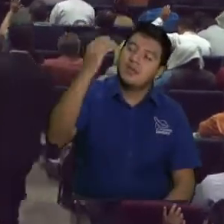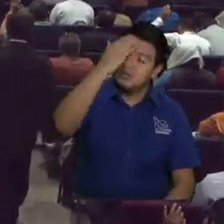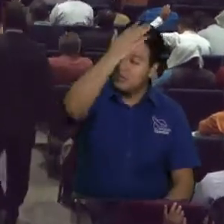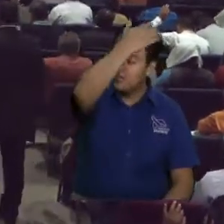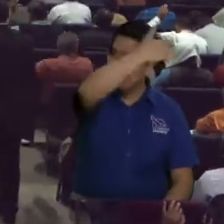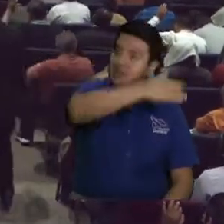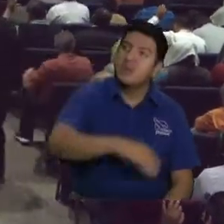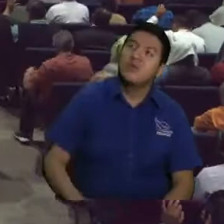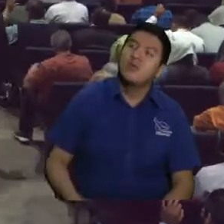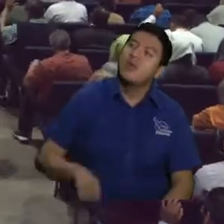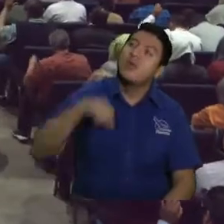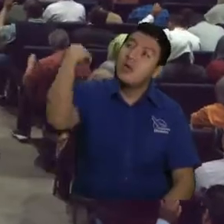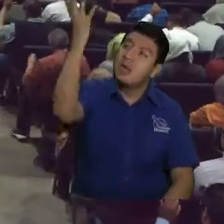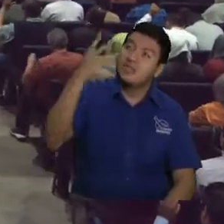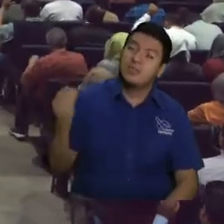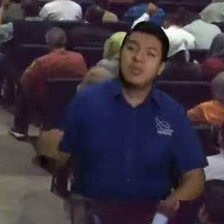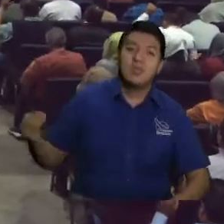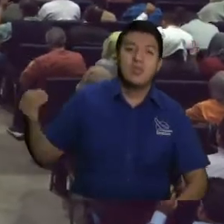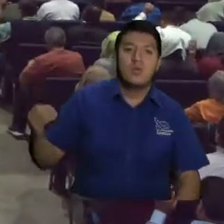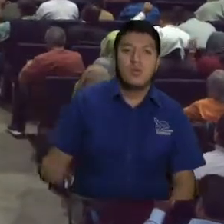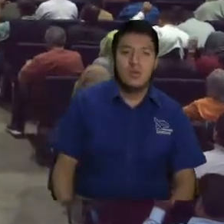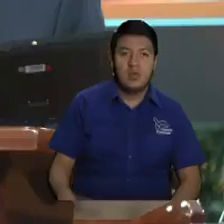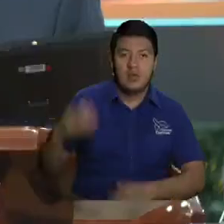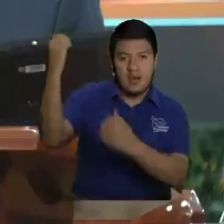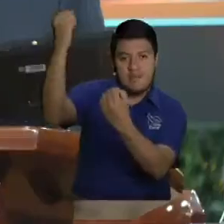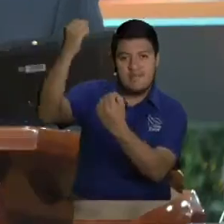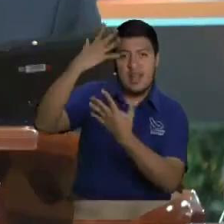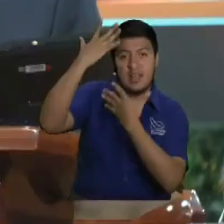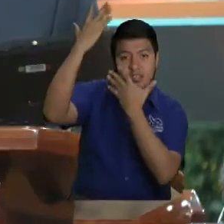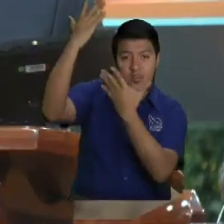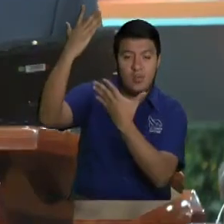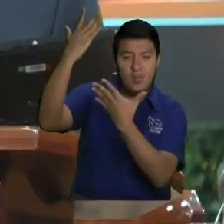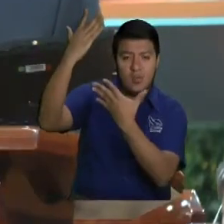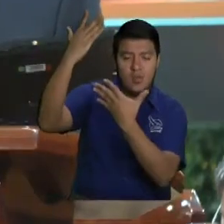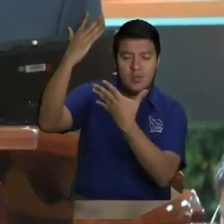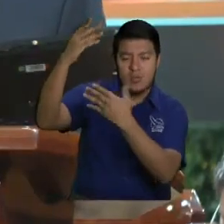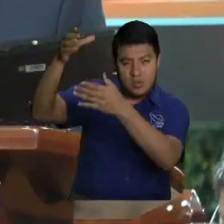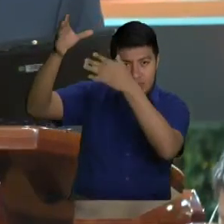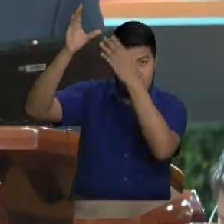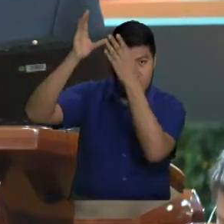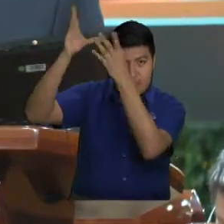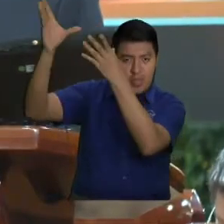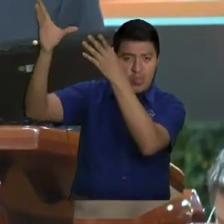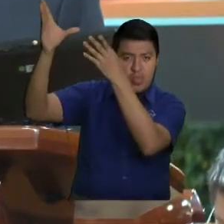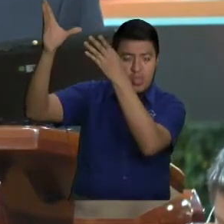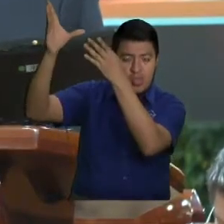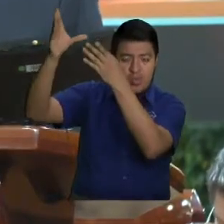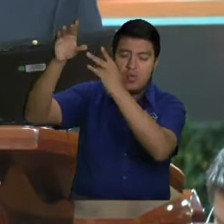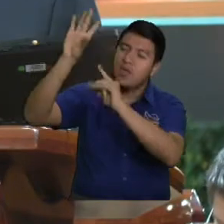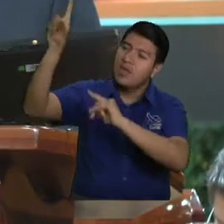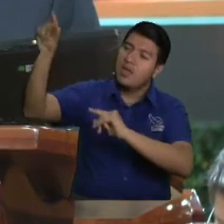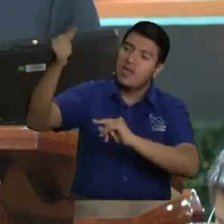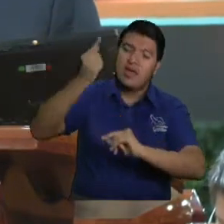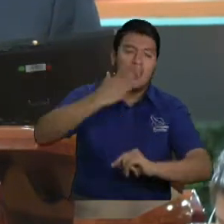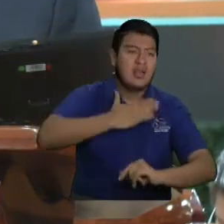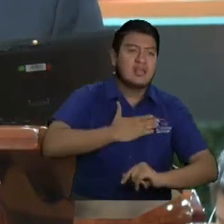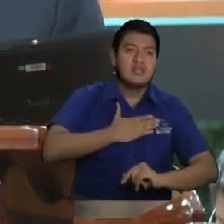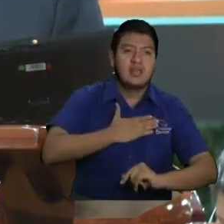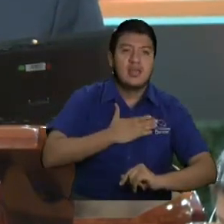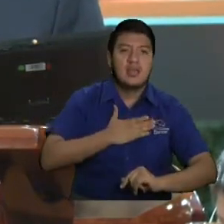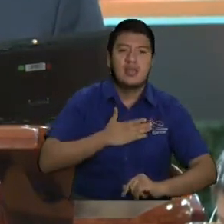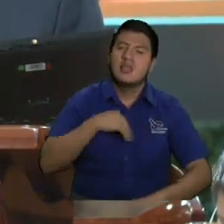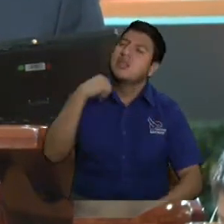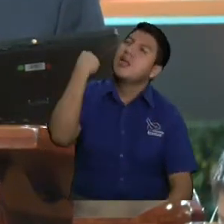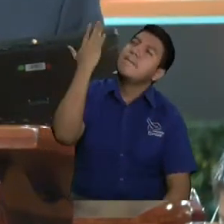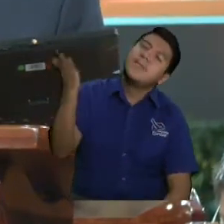un espíritu de revelación, de conocimiento, de gracia, Señor,